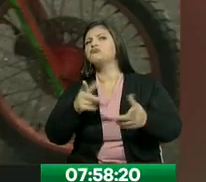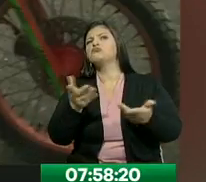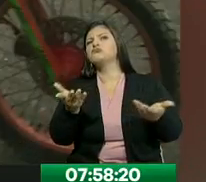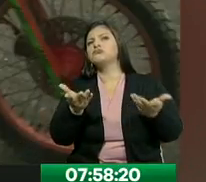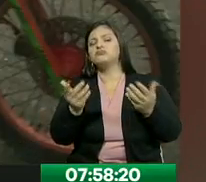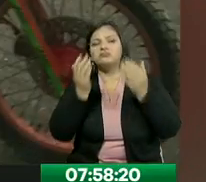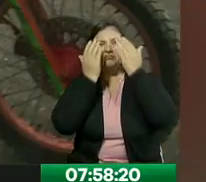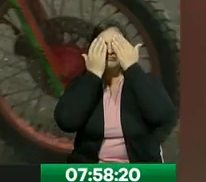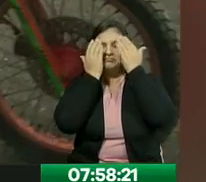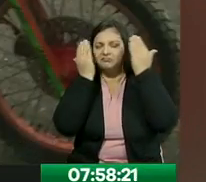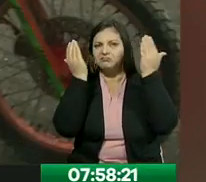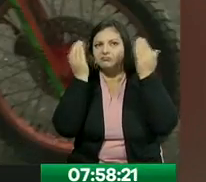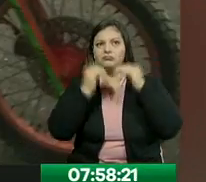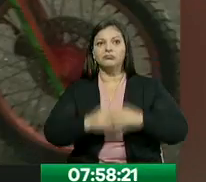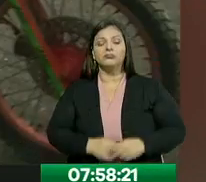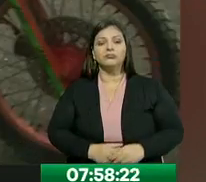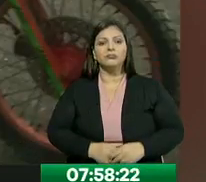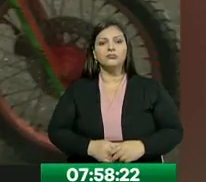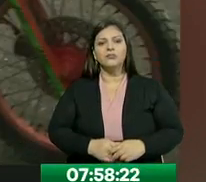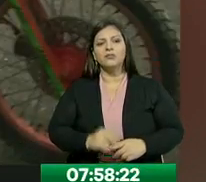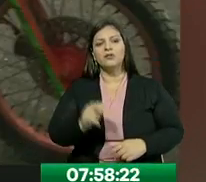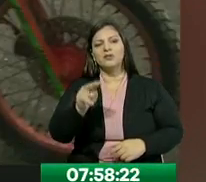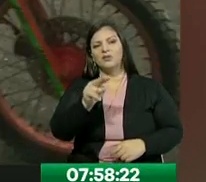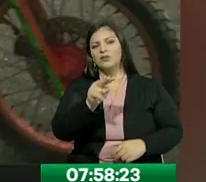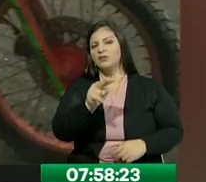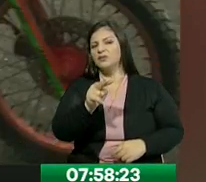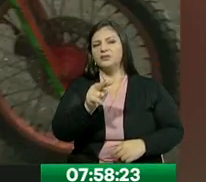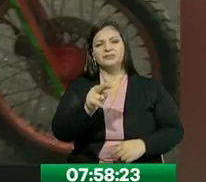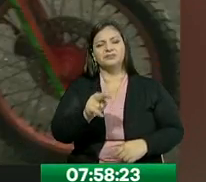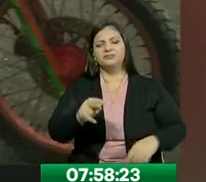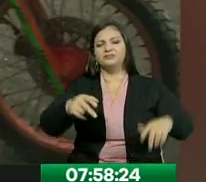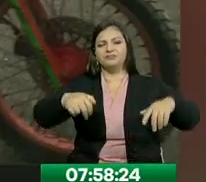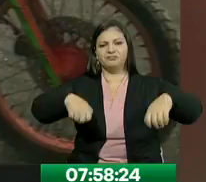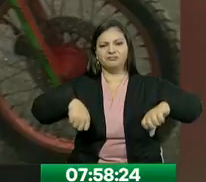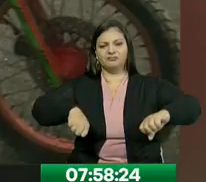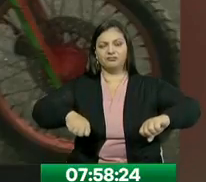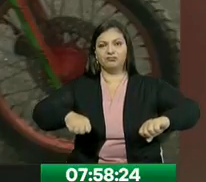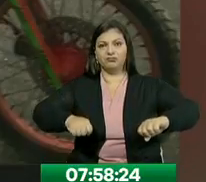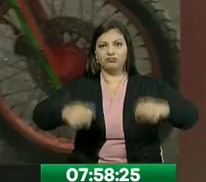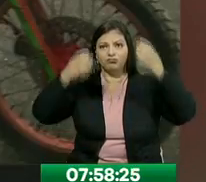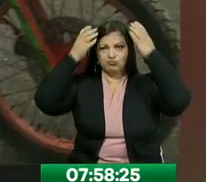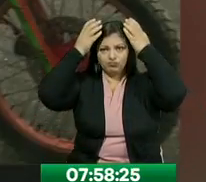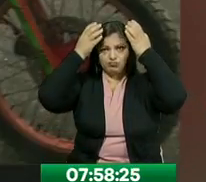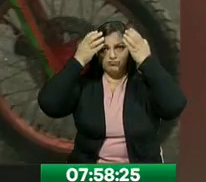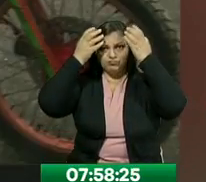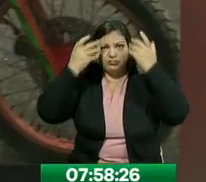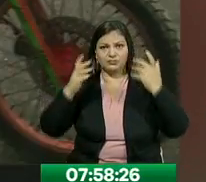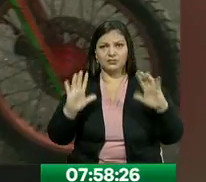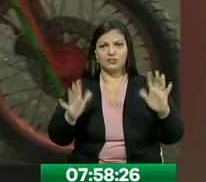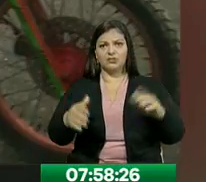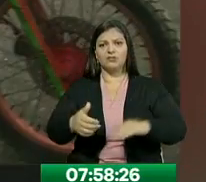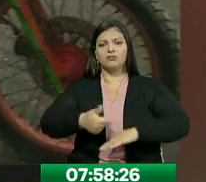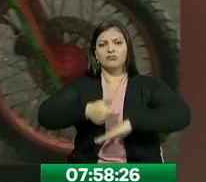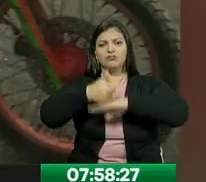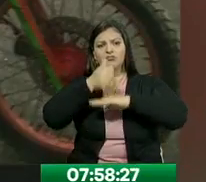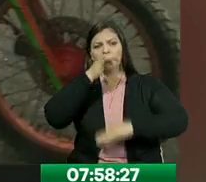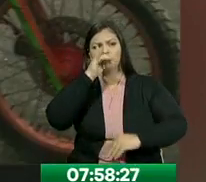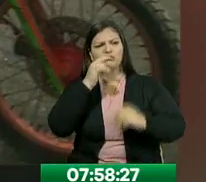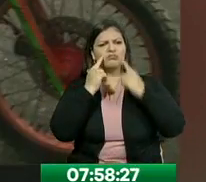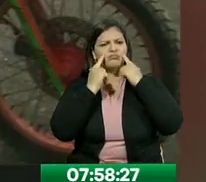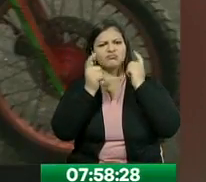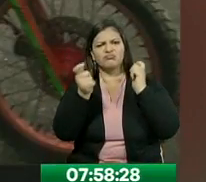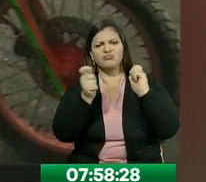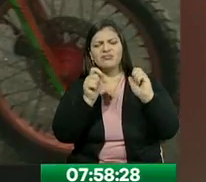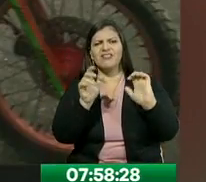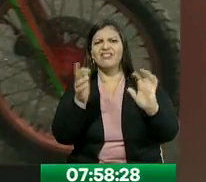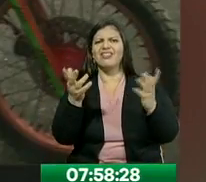está claro es que donde sea, ¿verdad?, deberían existir controles. Sin supuesto, embargo, vemos que desafortunadamente aquí